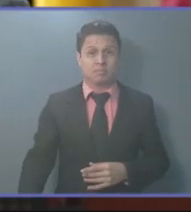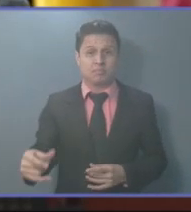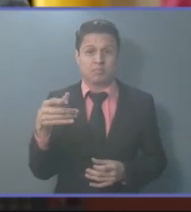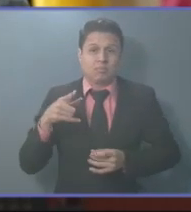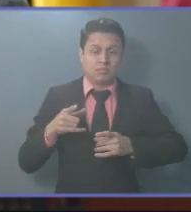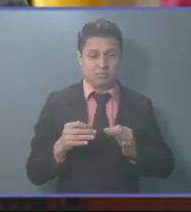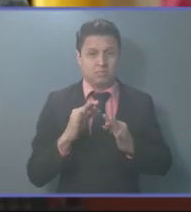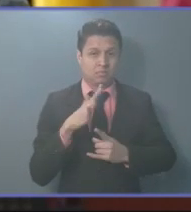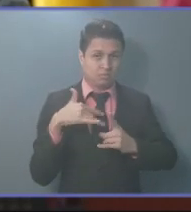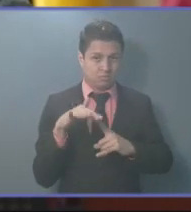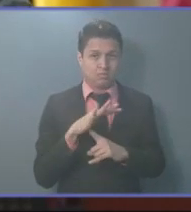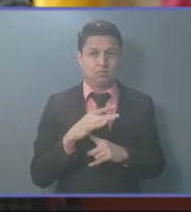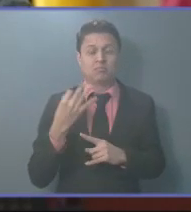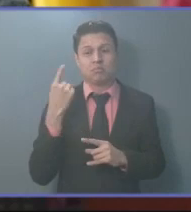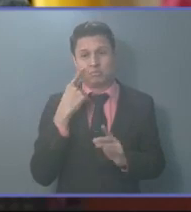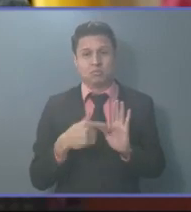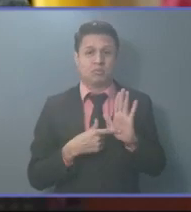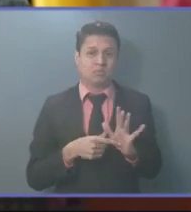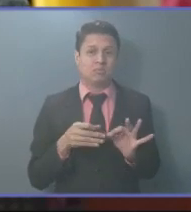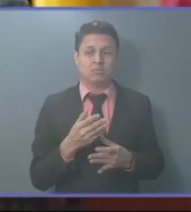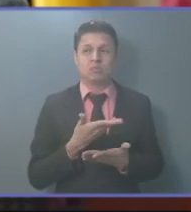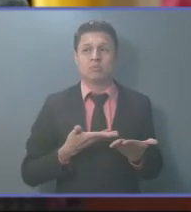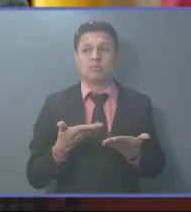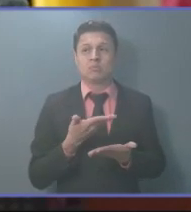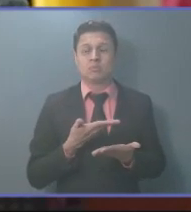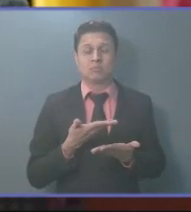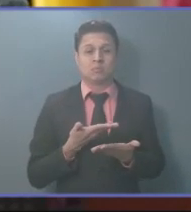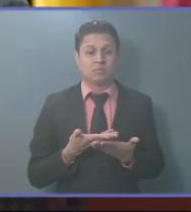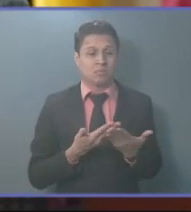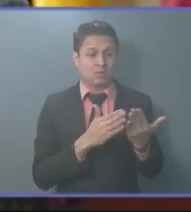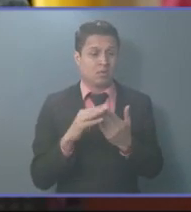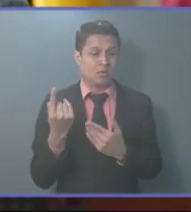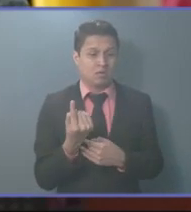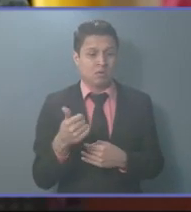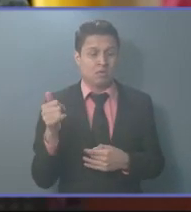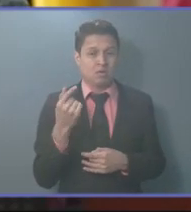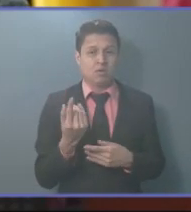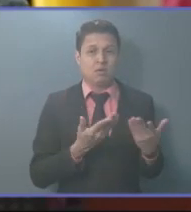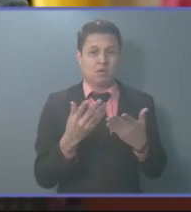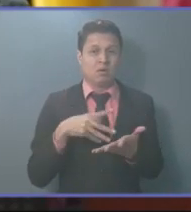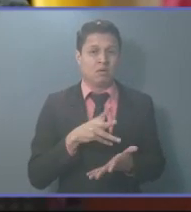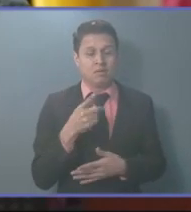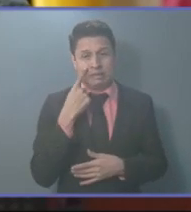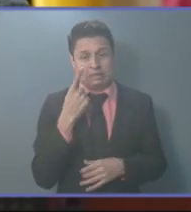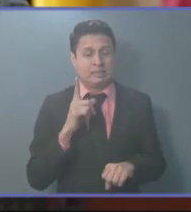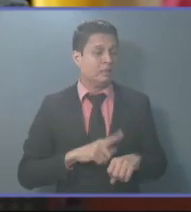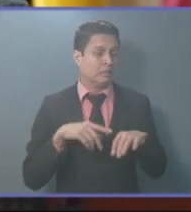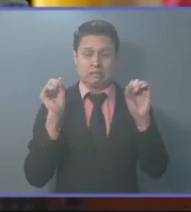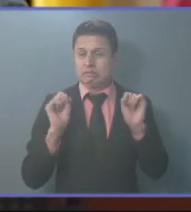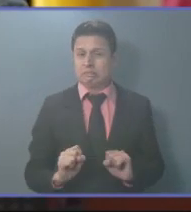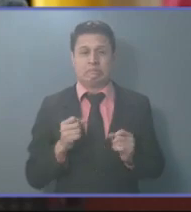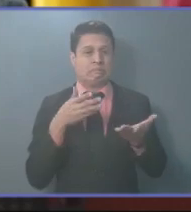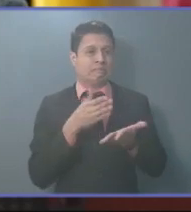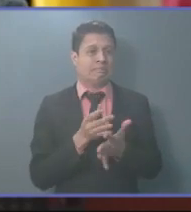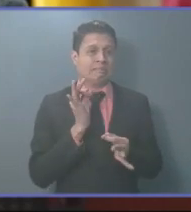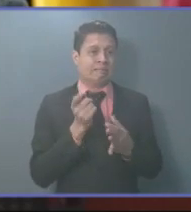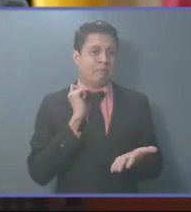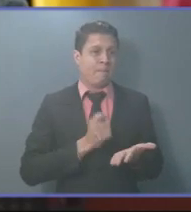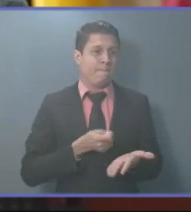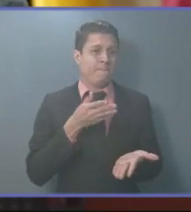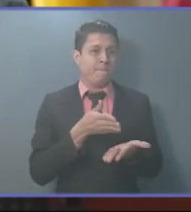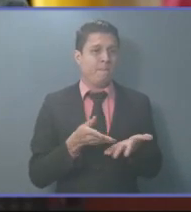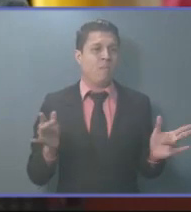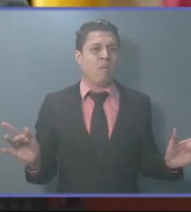circunstancias tendrán como consecuencia el que muchos servidores públicos se verán imposibilitados de asistir